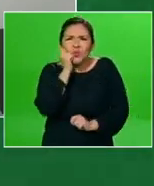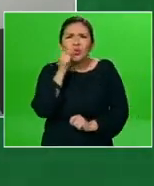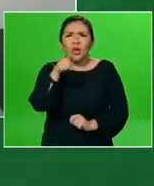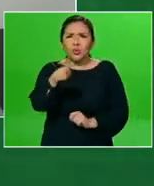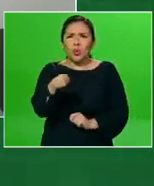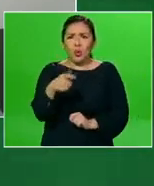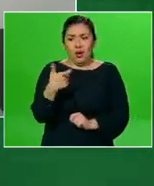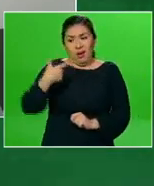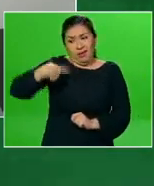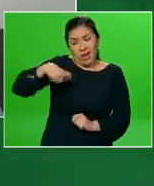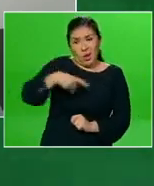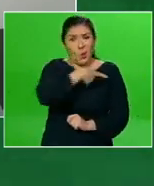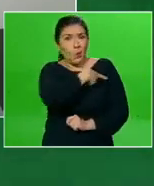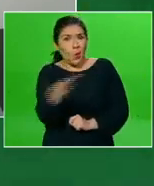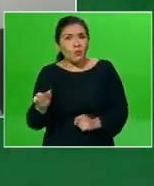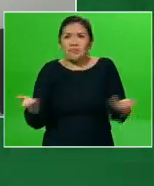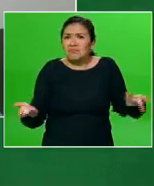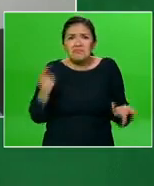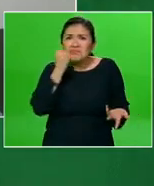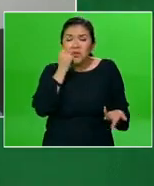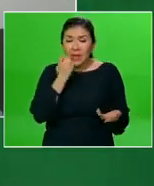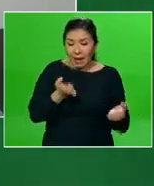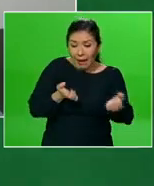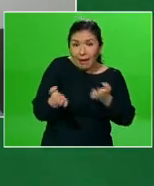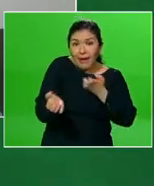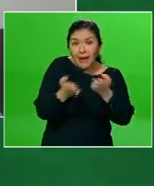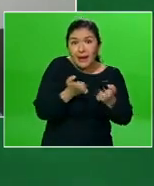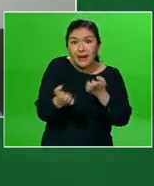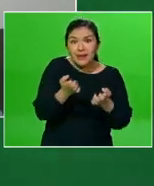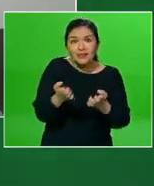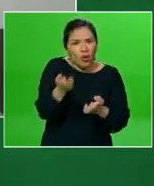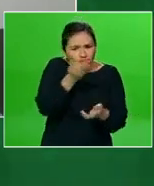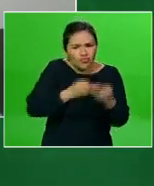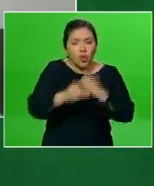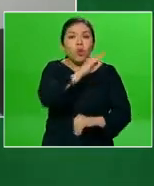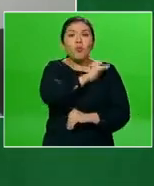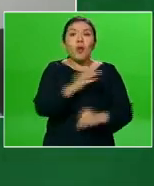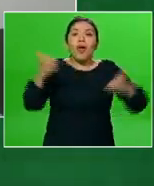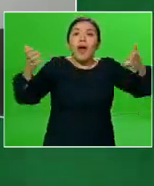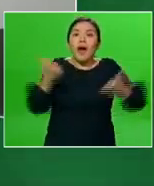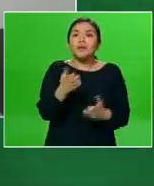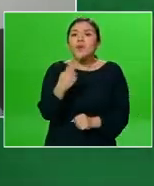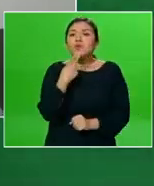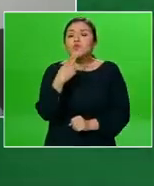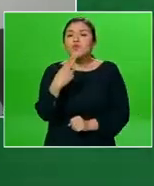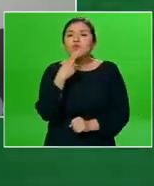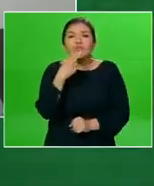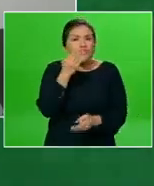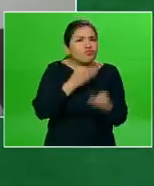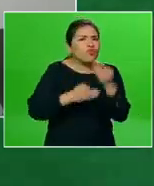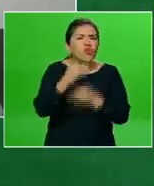socioeconómico el ejercicio la actividad física está disponible para todos y todas en todo momento como dice la organización